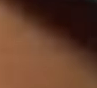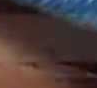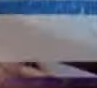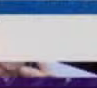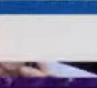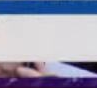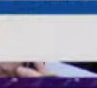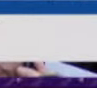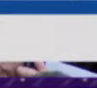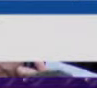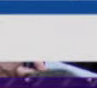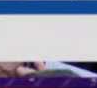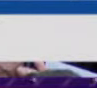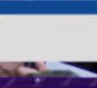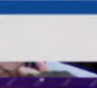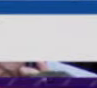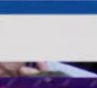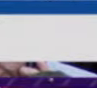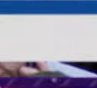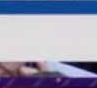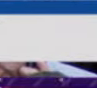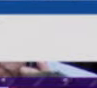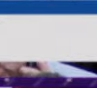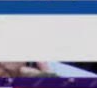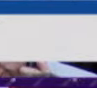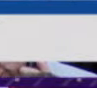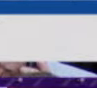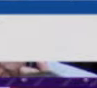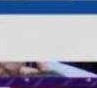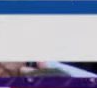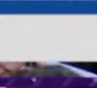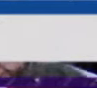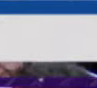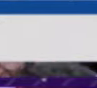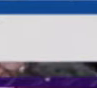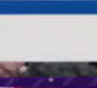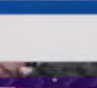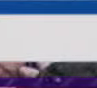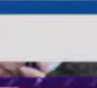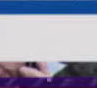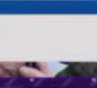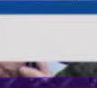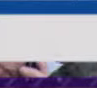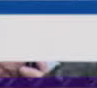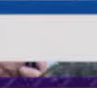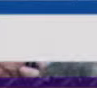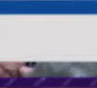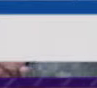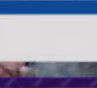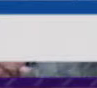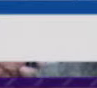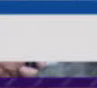estado acostado sobre la calzada, pero hoy directamente el SAME lo llevó a un hospital cercano.